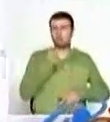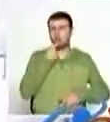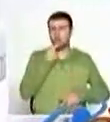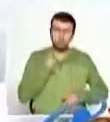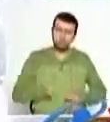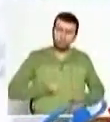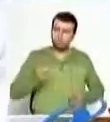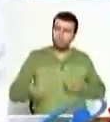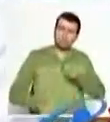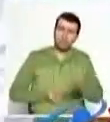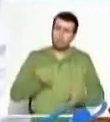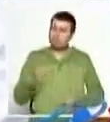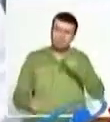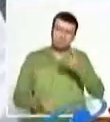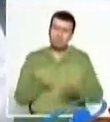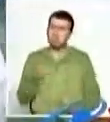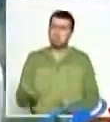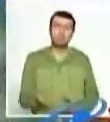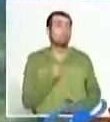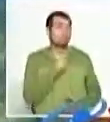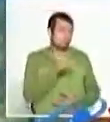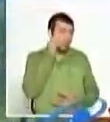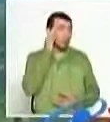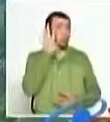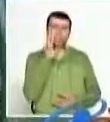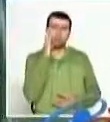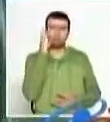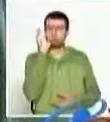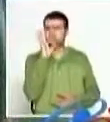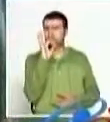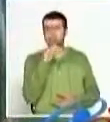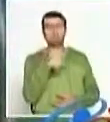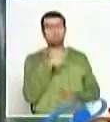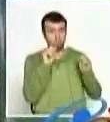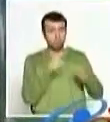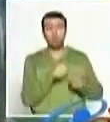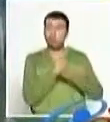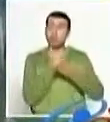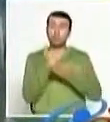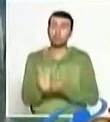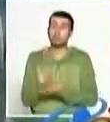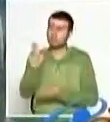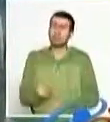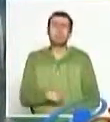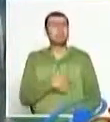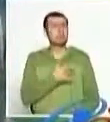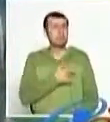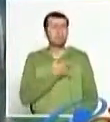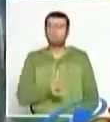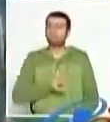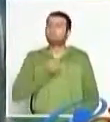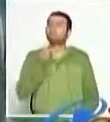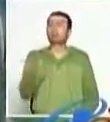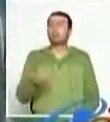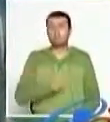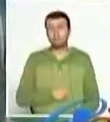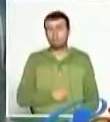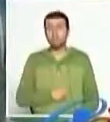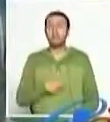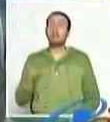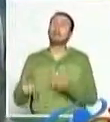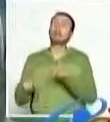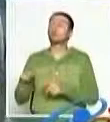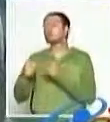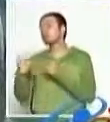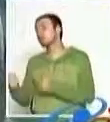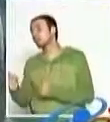que seguramente son los indicados para los síntomas que tiene el paciente. ¿Y por qué a unos le sirvieron y a otros